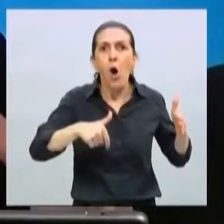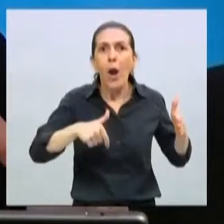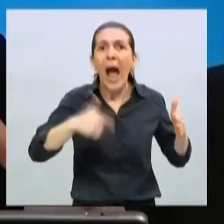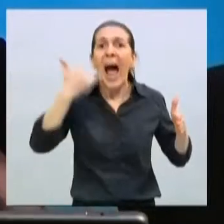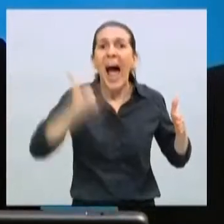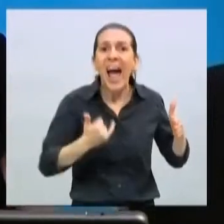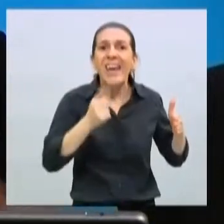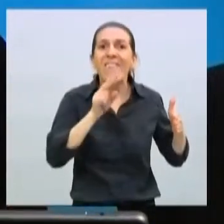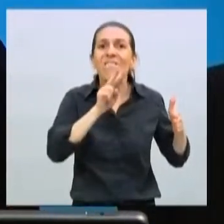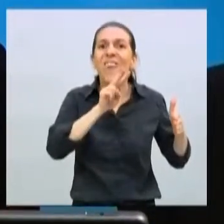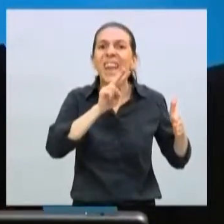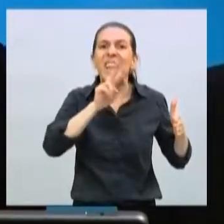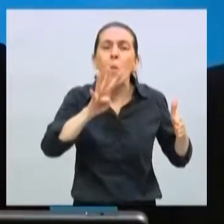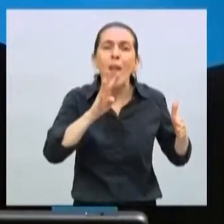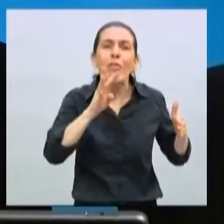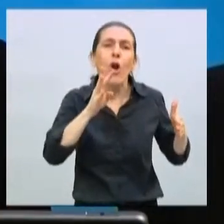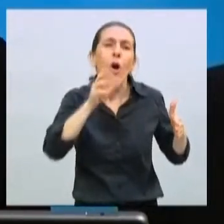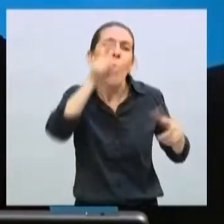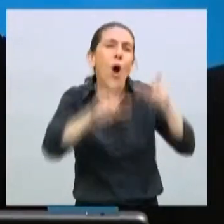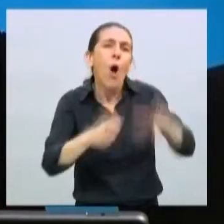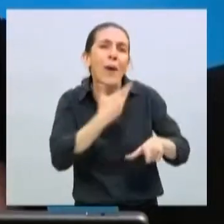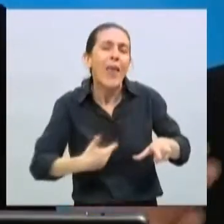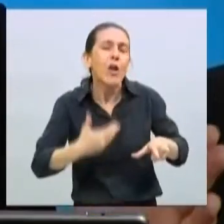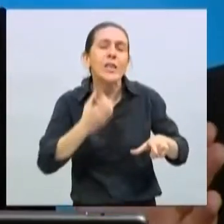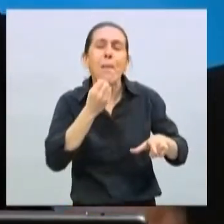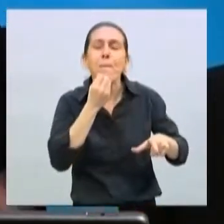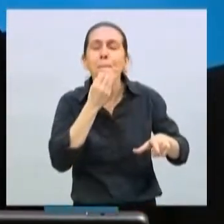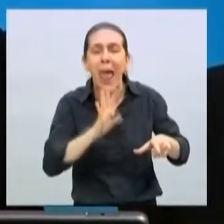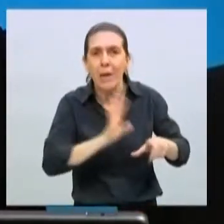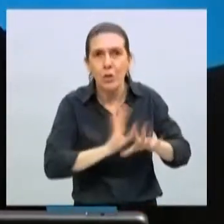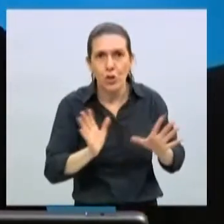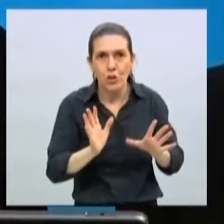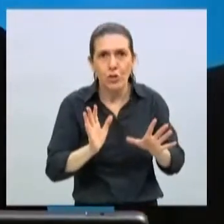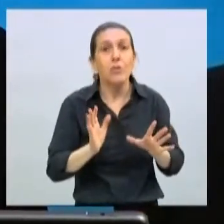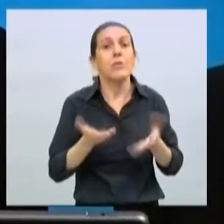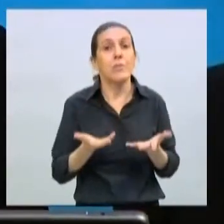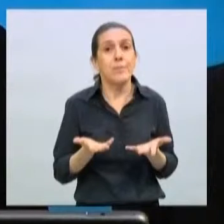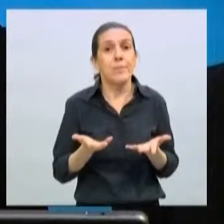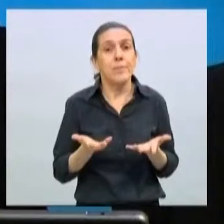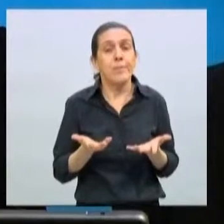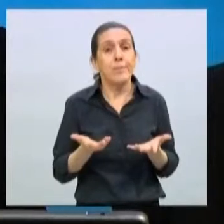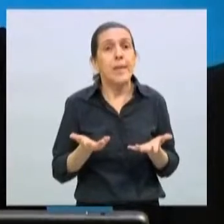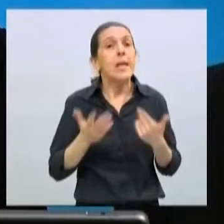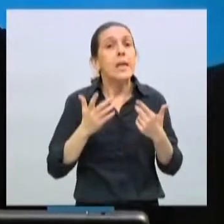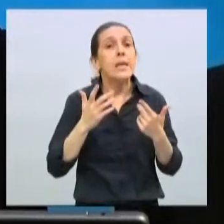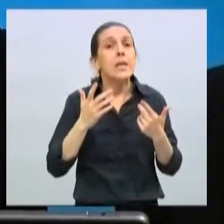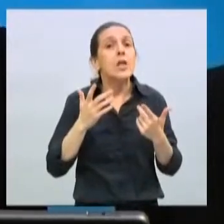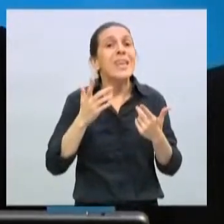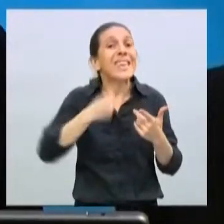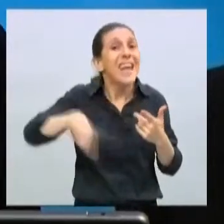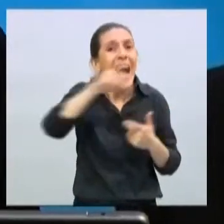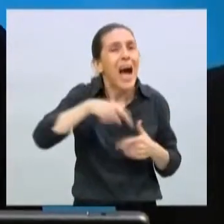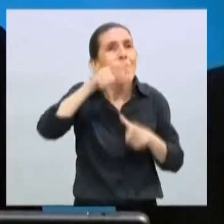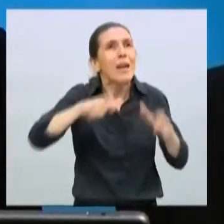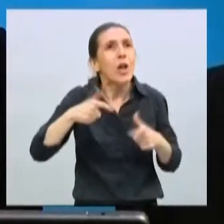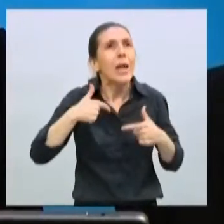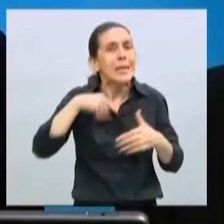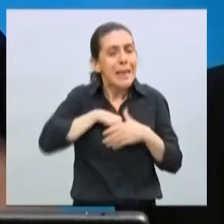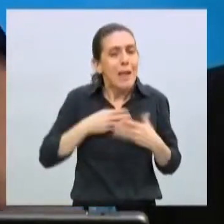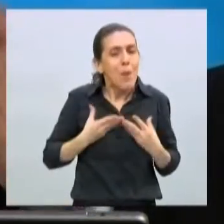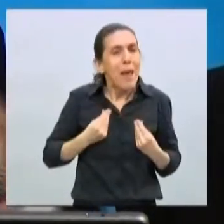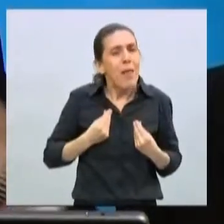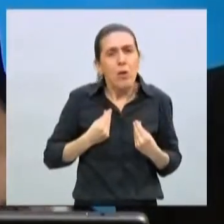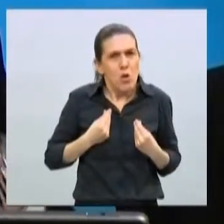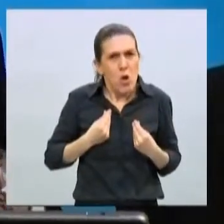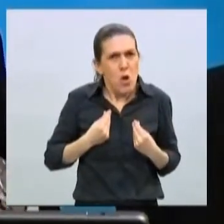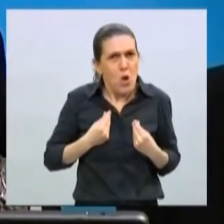24 magníficos gobernadores. Así que nadie tiene que temer. Puede ser que las cosas se demoren, a